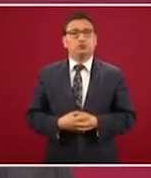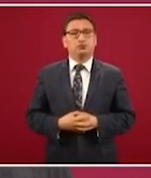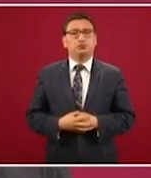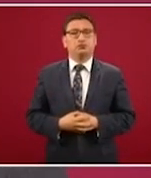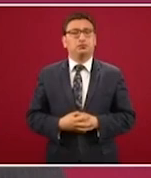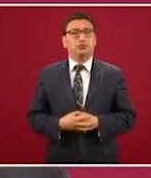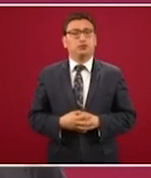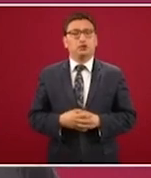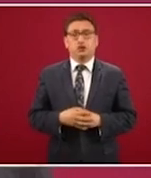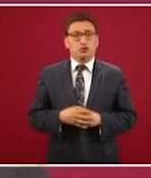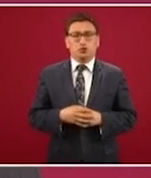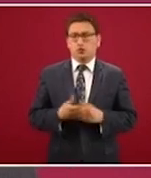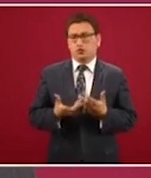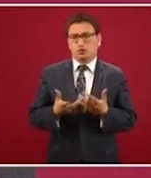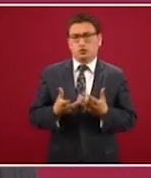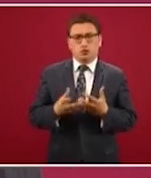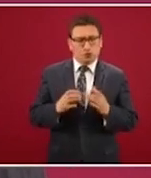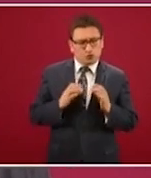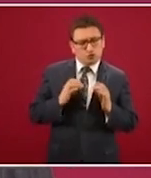no hay descuido